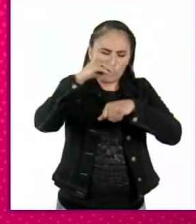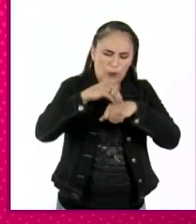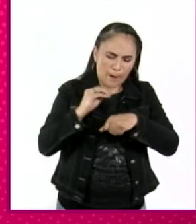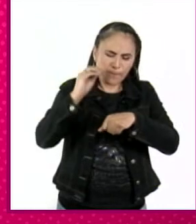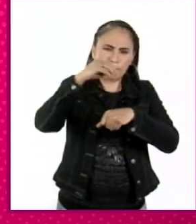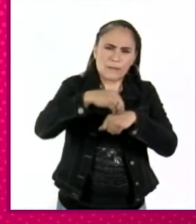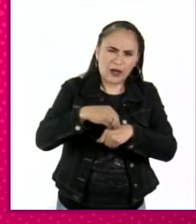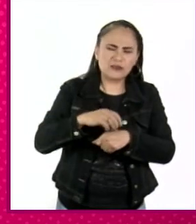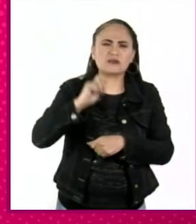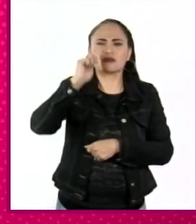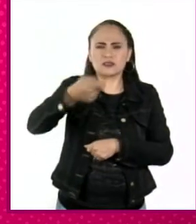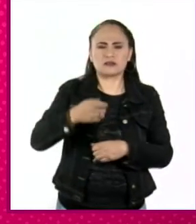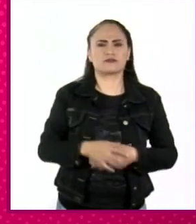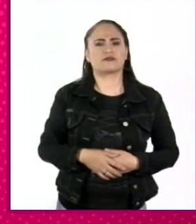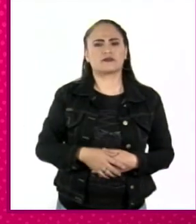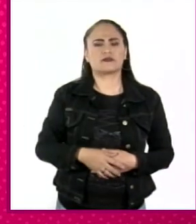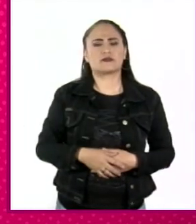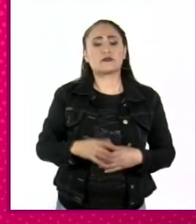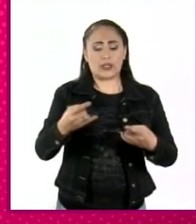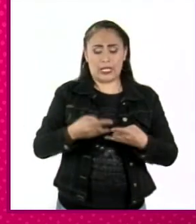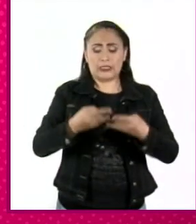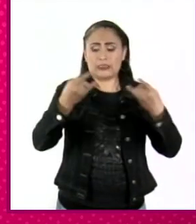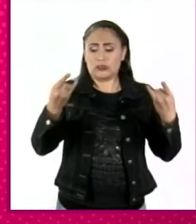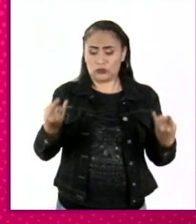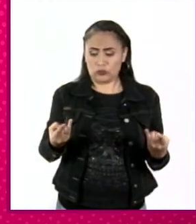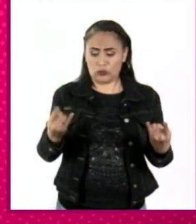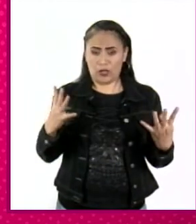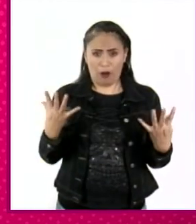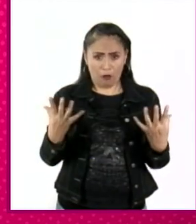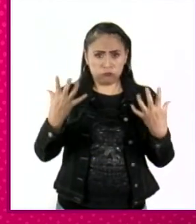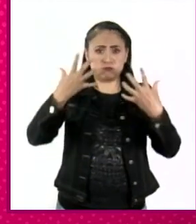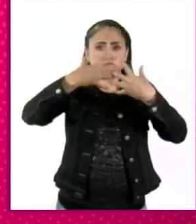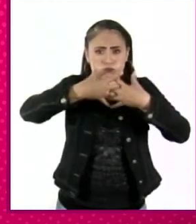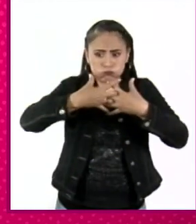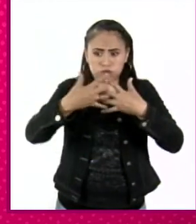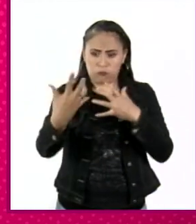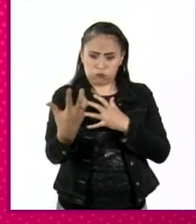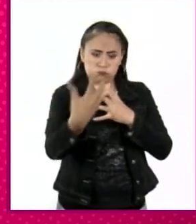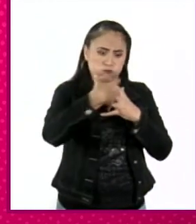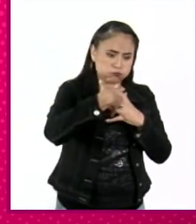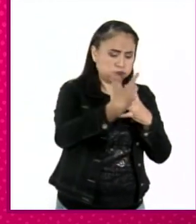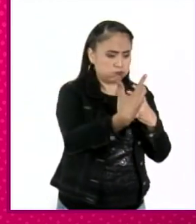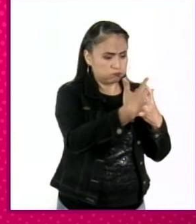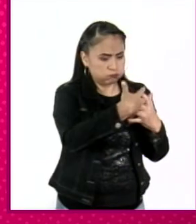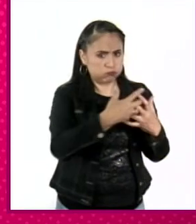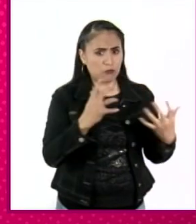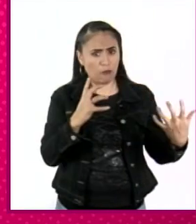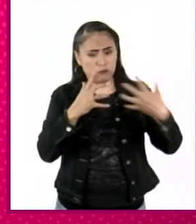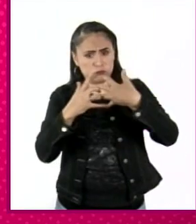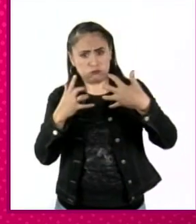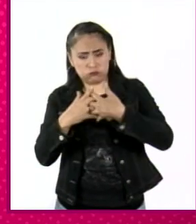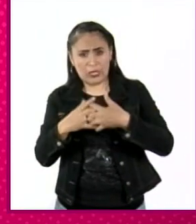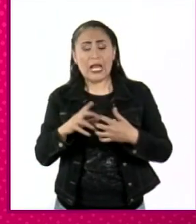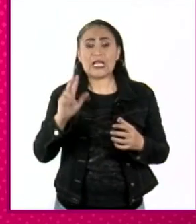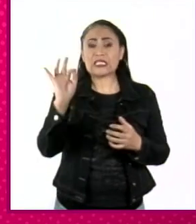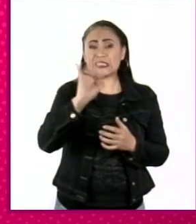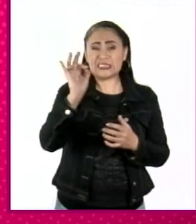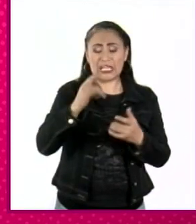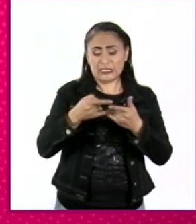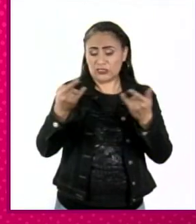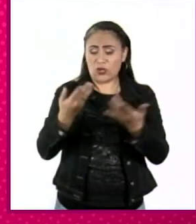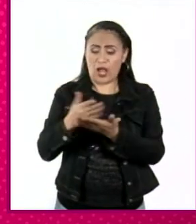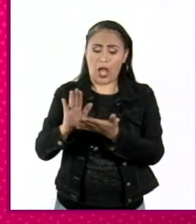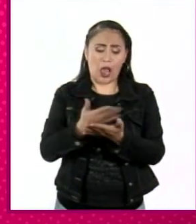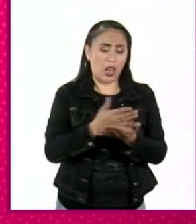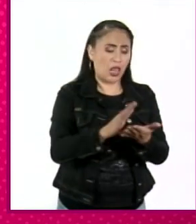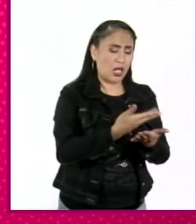es buscar esa historia integral, esa historia relacionada, porque de no hacerlo vemos una historia que no la